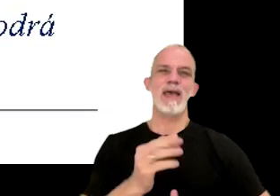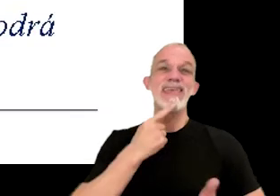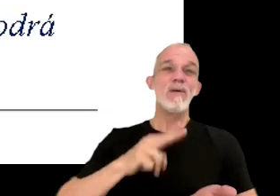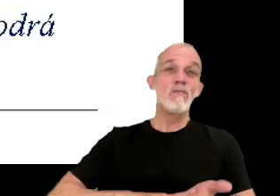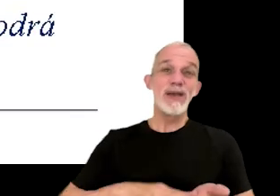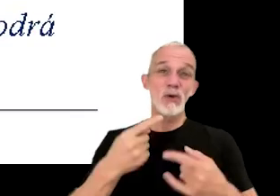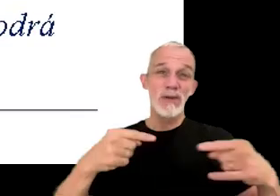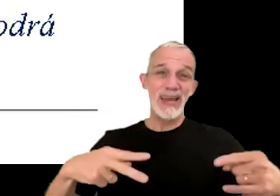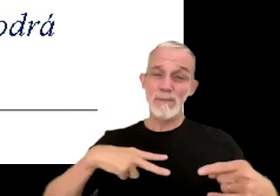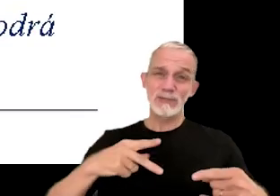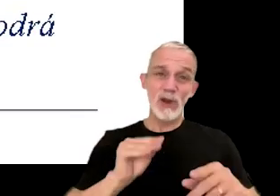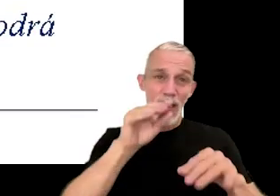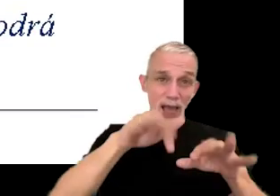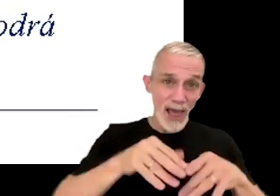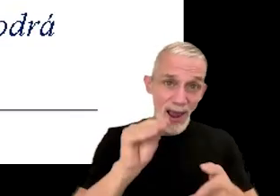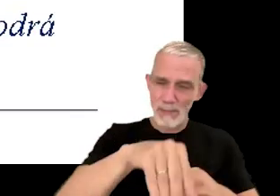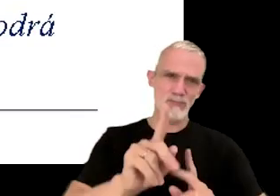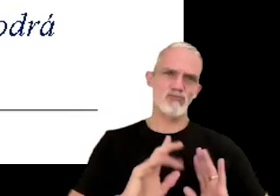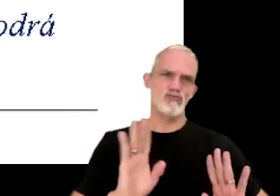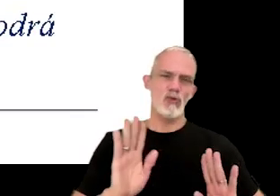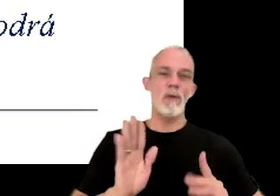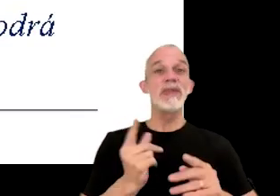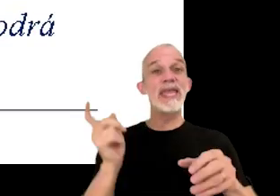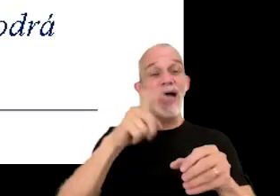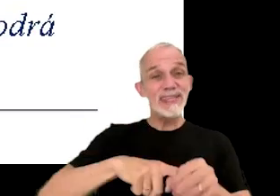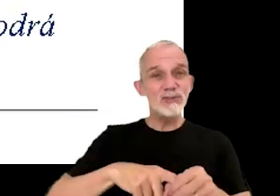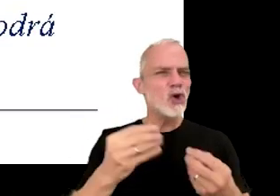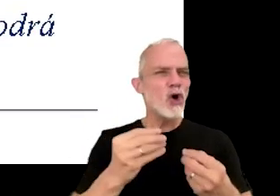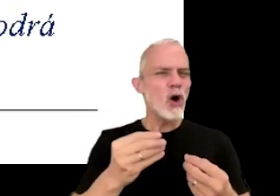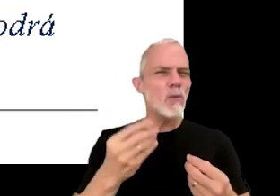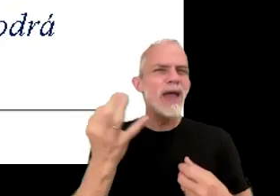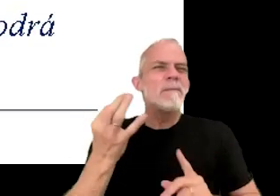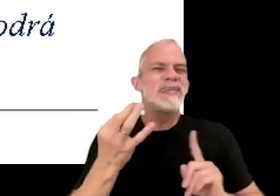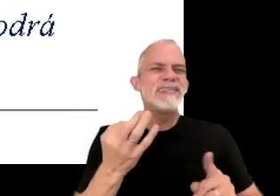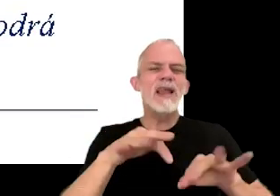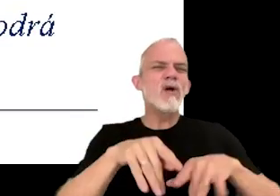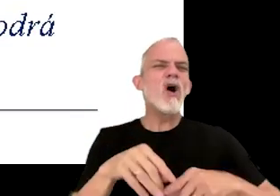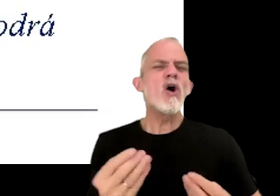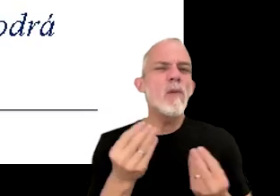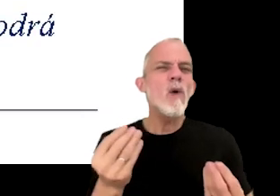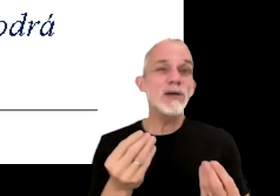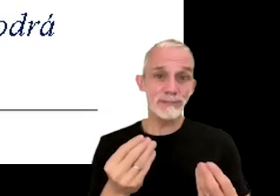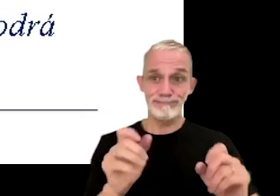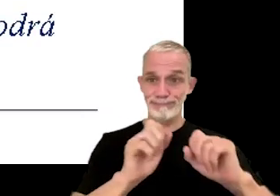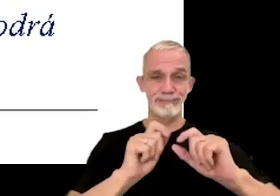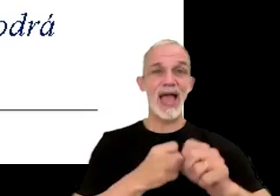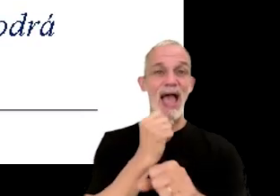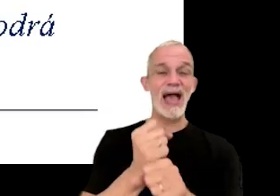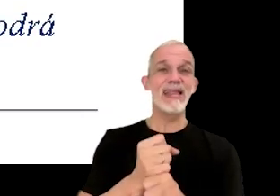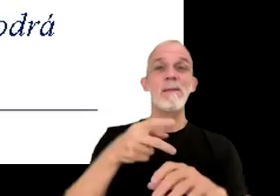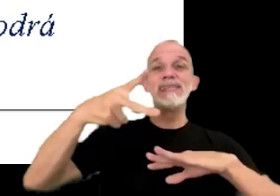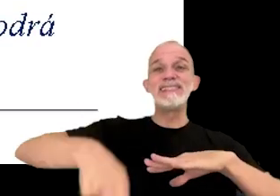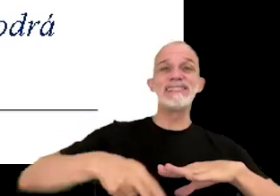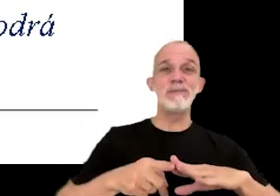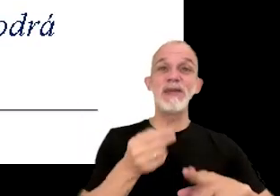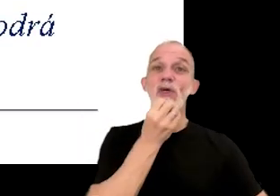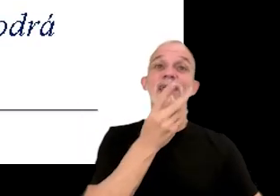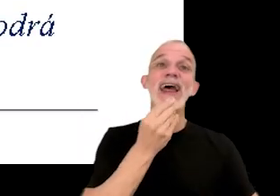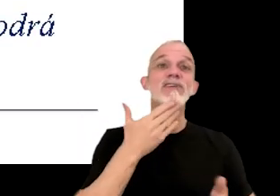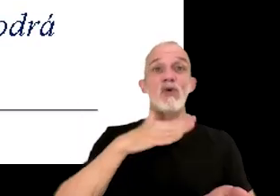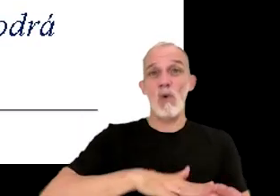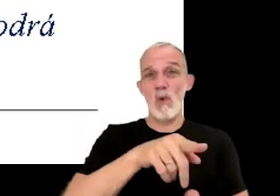bienes personales. Y la adhesión a este régimen excepcional podrá efectuarse hasta el vencimiento de la declaración